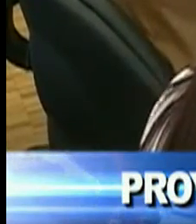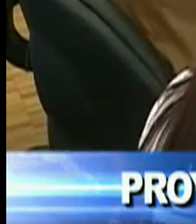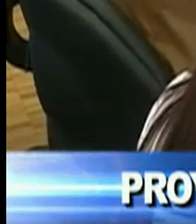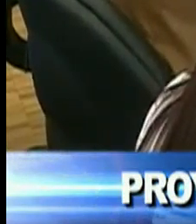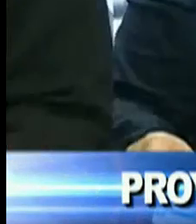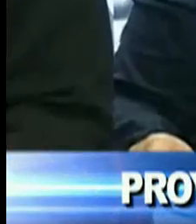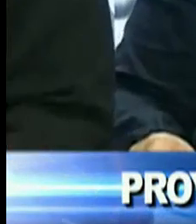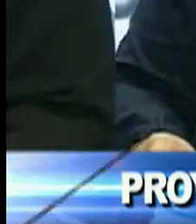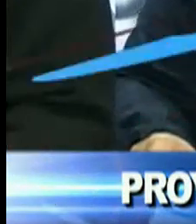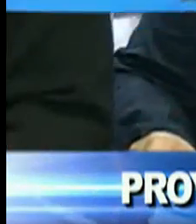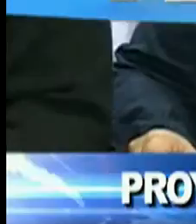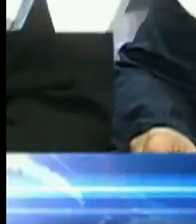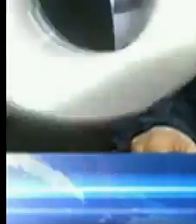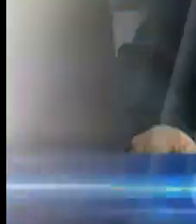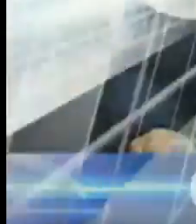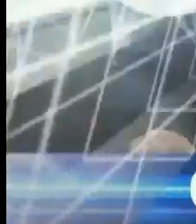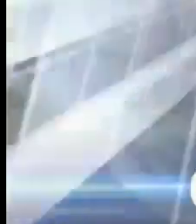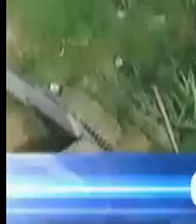tributaria.